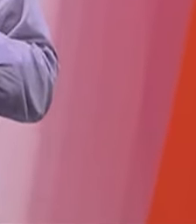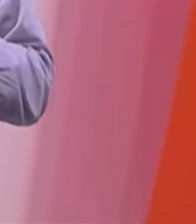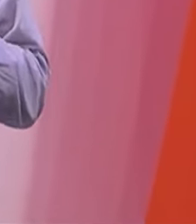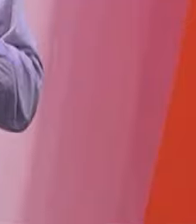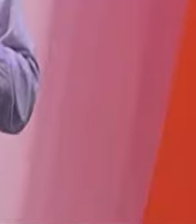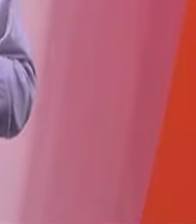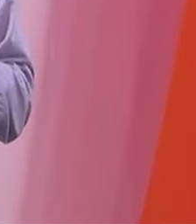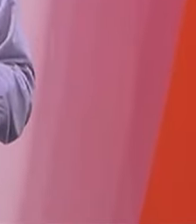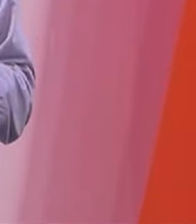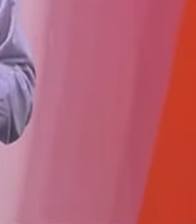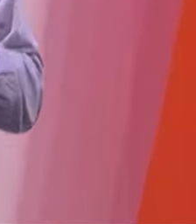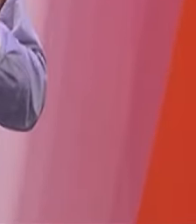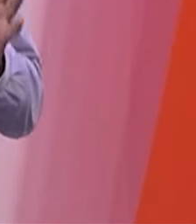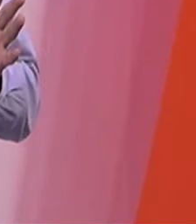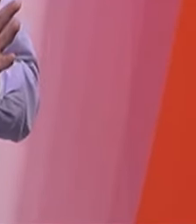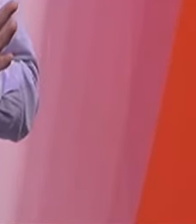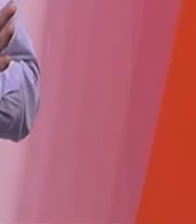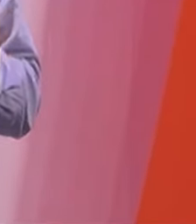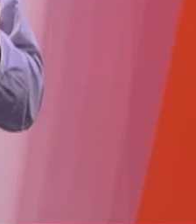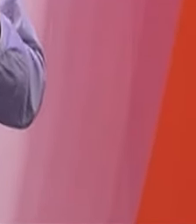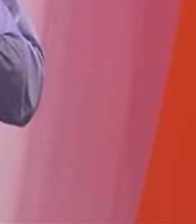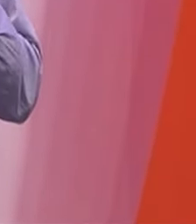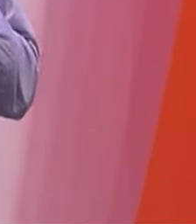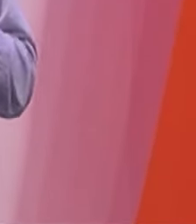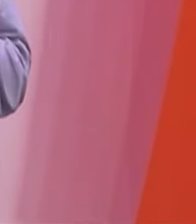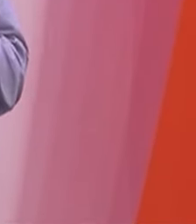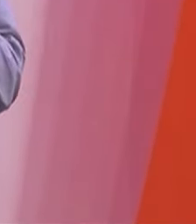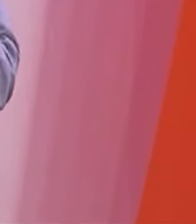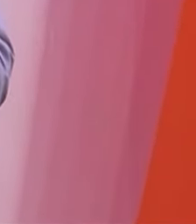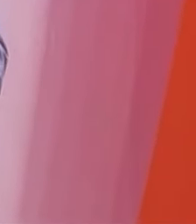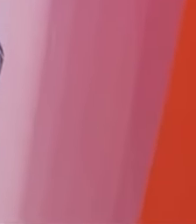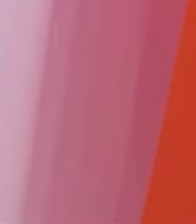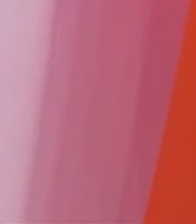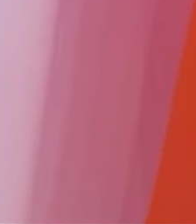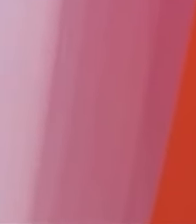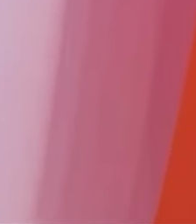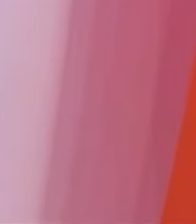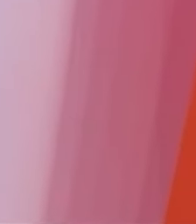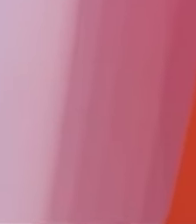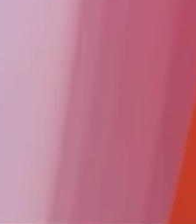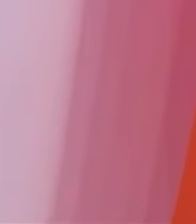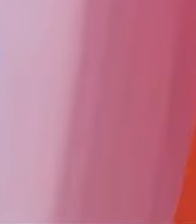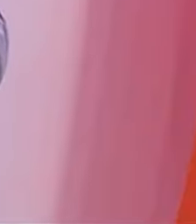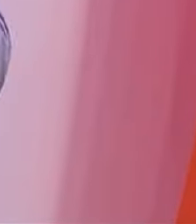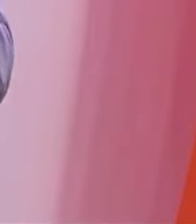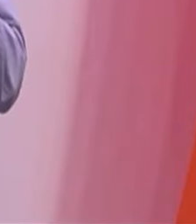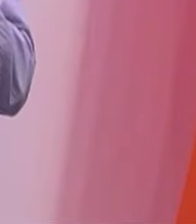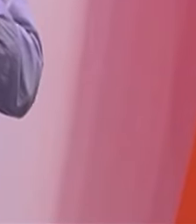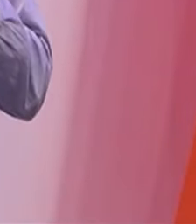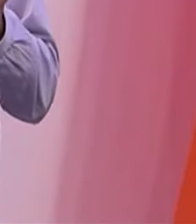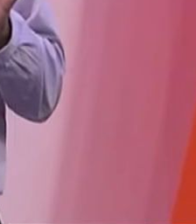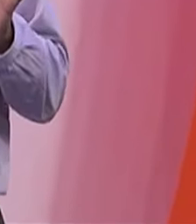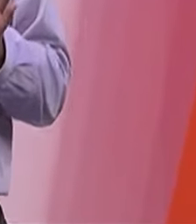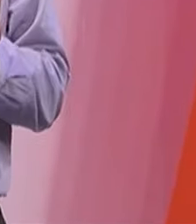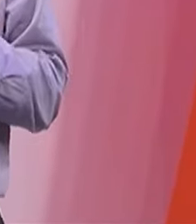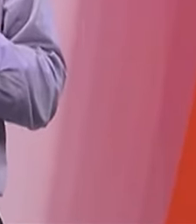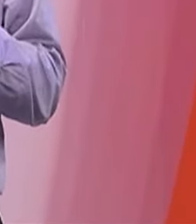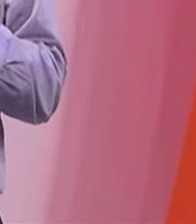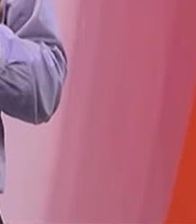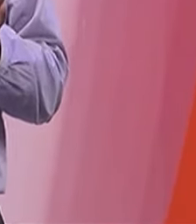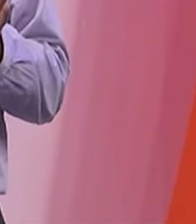pendiente del concepto porque, como les digo, familia, el inglés es mucho más corto que el español y no tenemos tanto con lo que son las